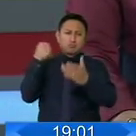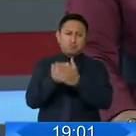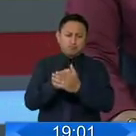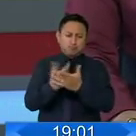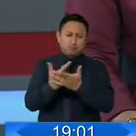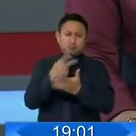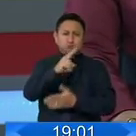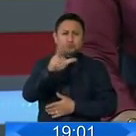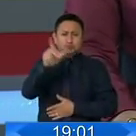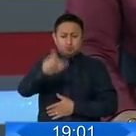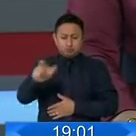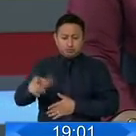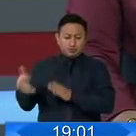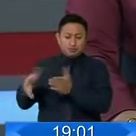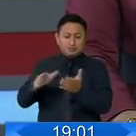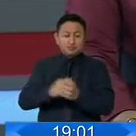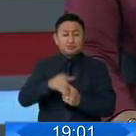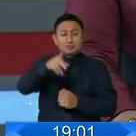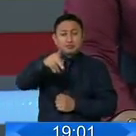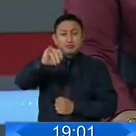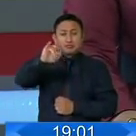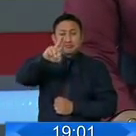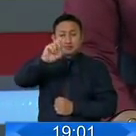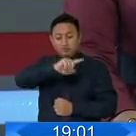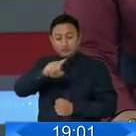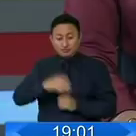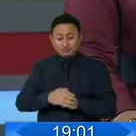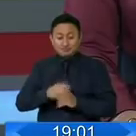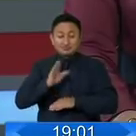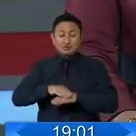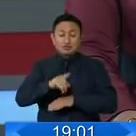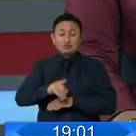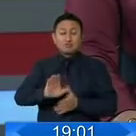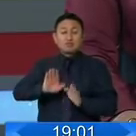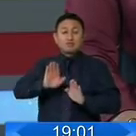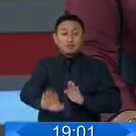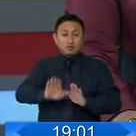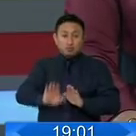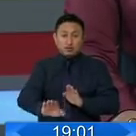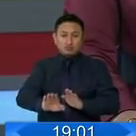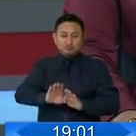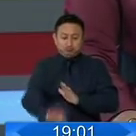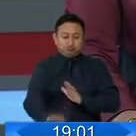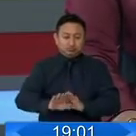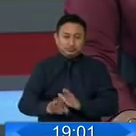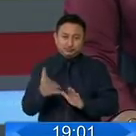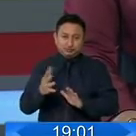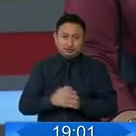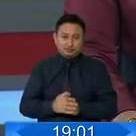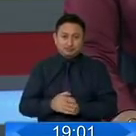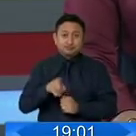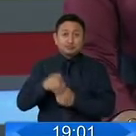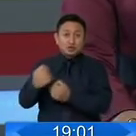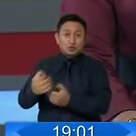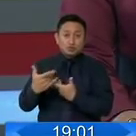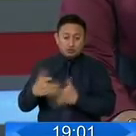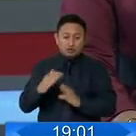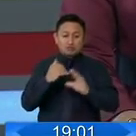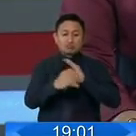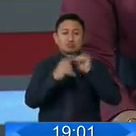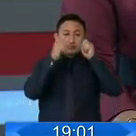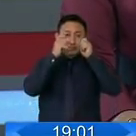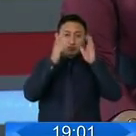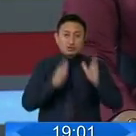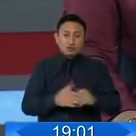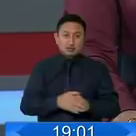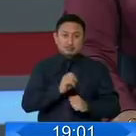23 personas en la vía Pifo-Papayacta fue una falla en el sistema de frenos. El informe ya fue remitido a la Fiscalía